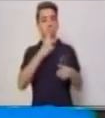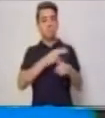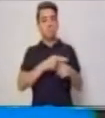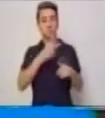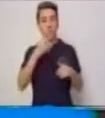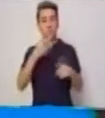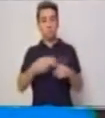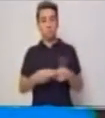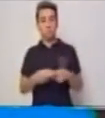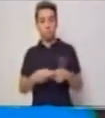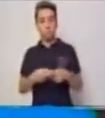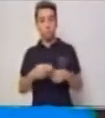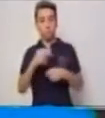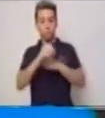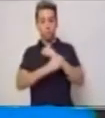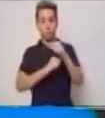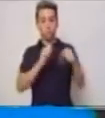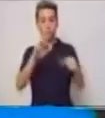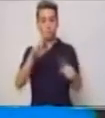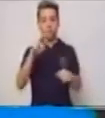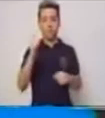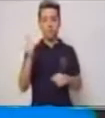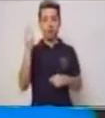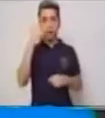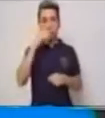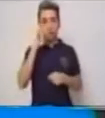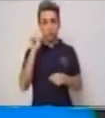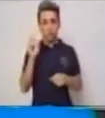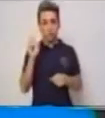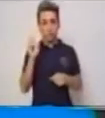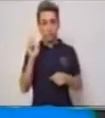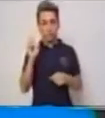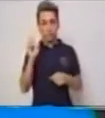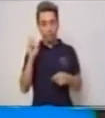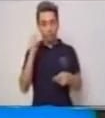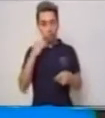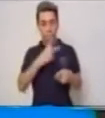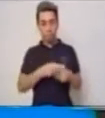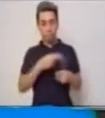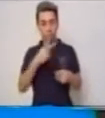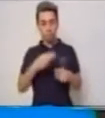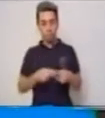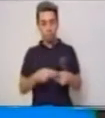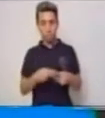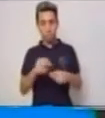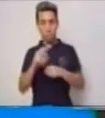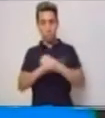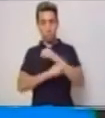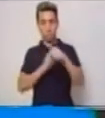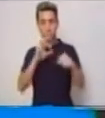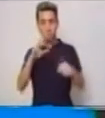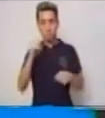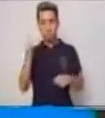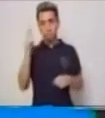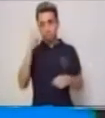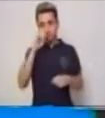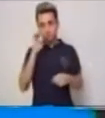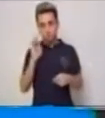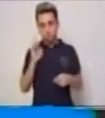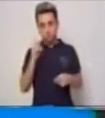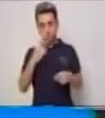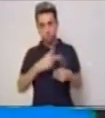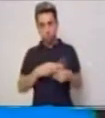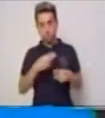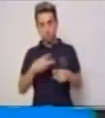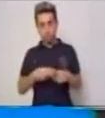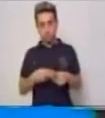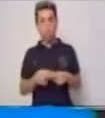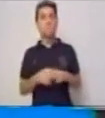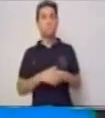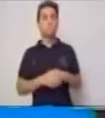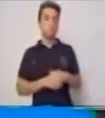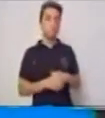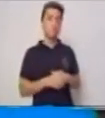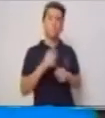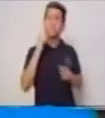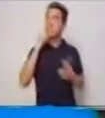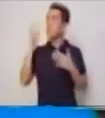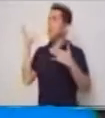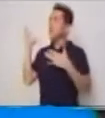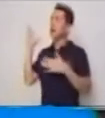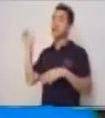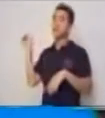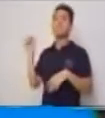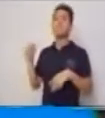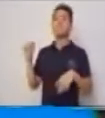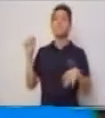Por ejemplo, esta ya es una oración compleja, quiere decir